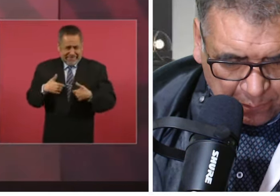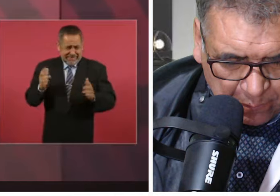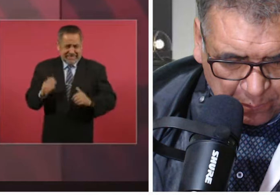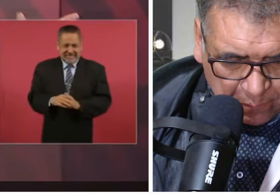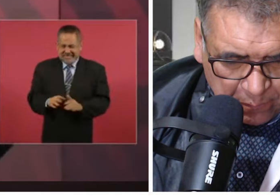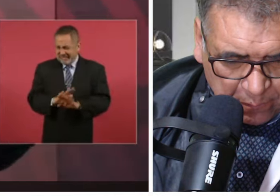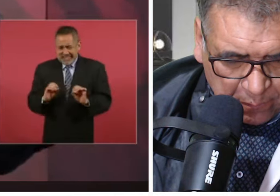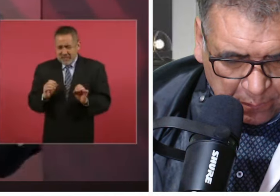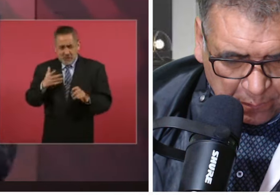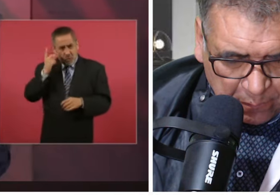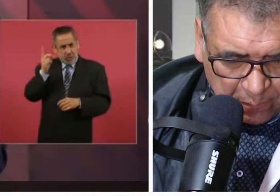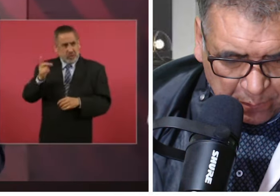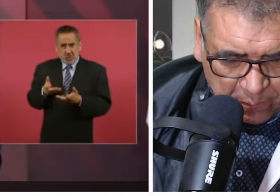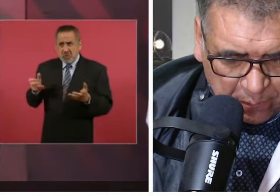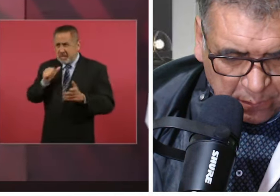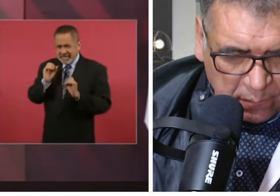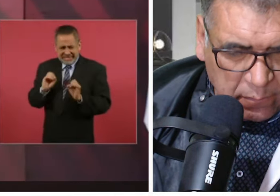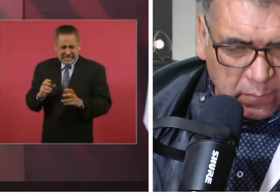nada.